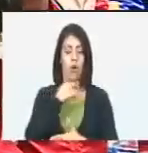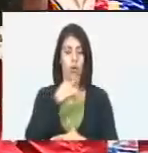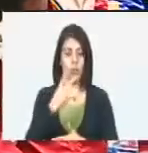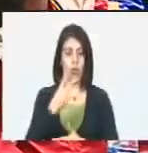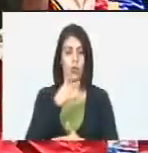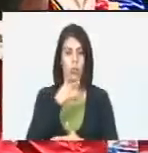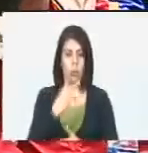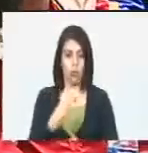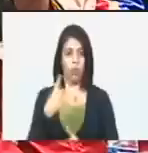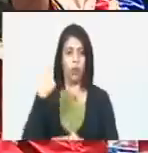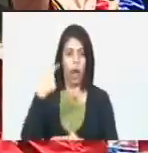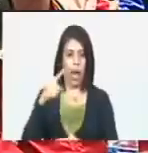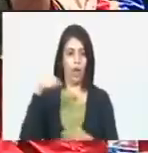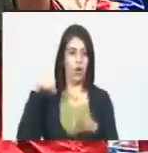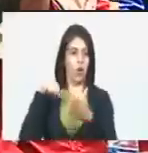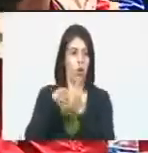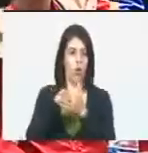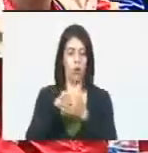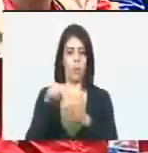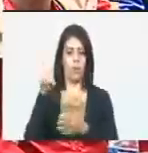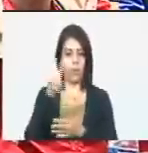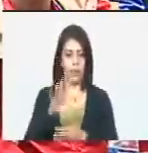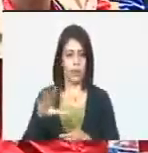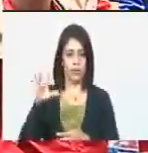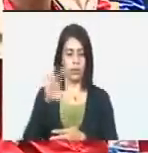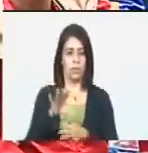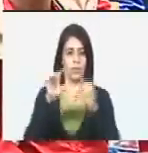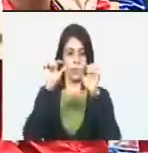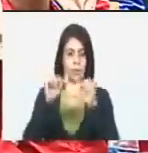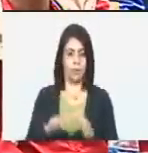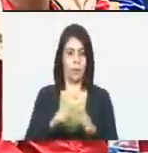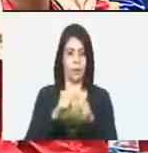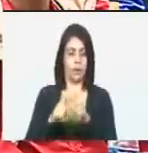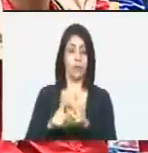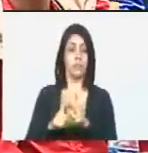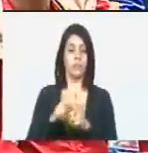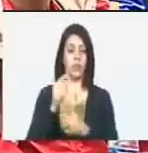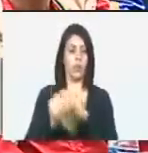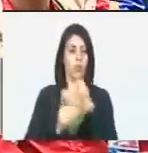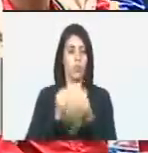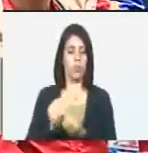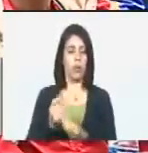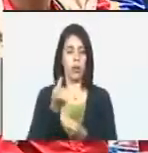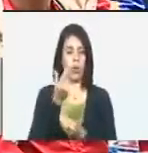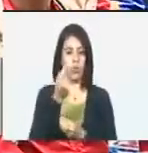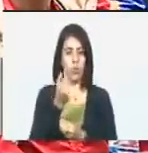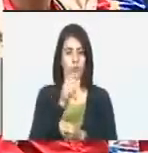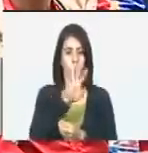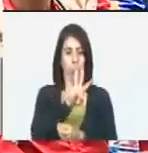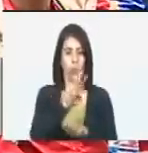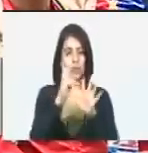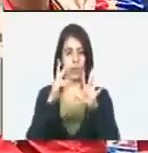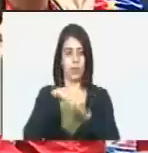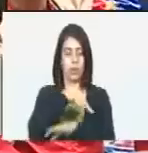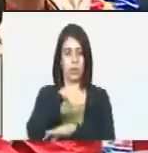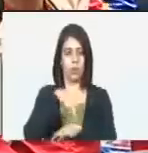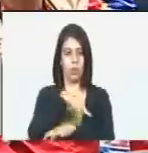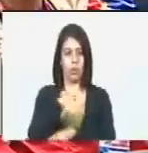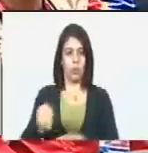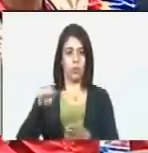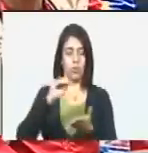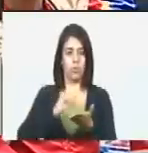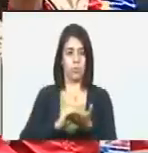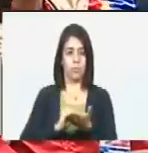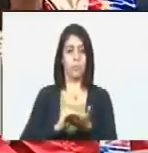un golpe de Estado en Venezuela. Y ellos lograron que en escasas 47 horas el mundo